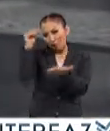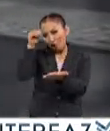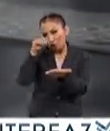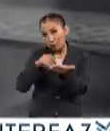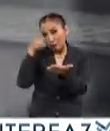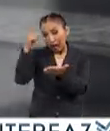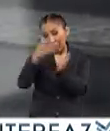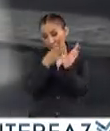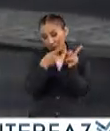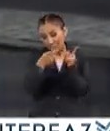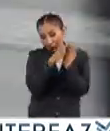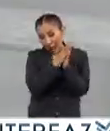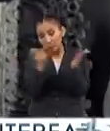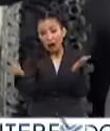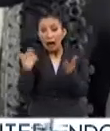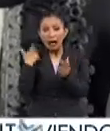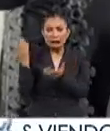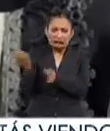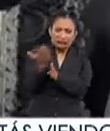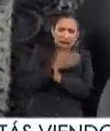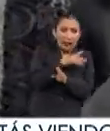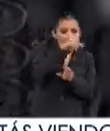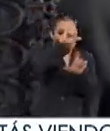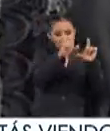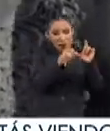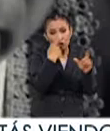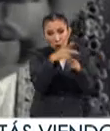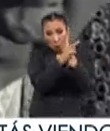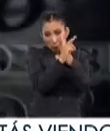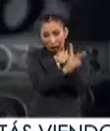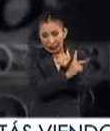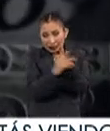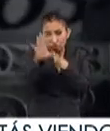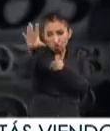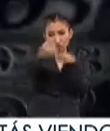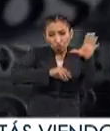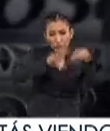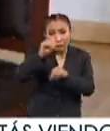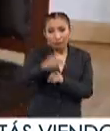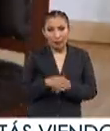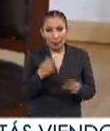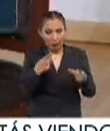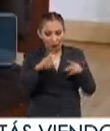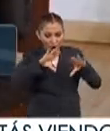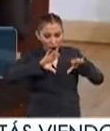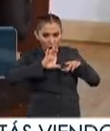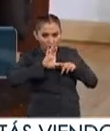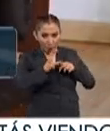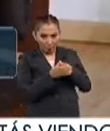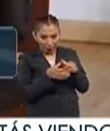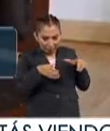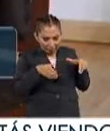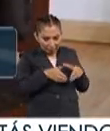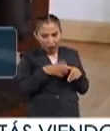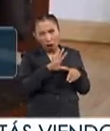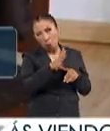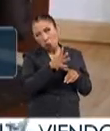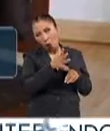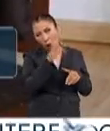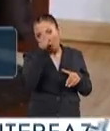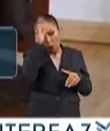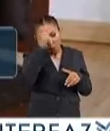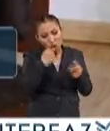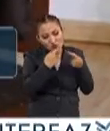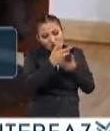de la edición fue producto de un ejercicio nacional unificador. Se organizó un comité, yo creo que de